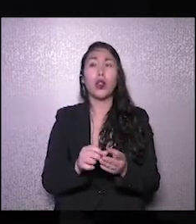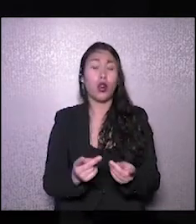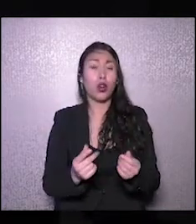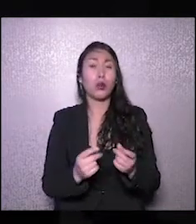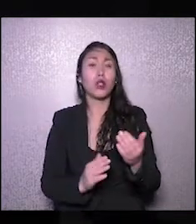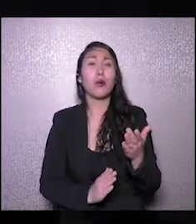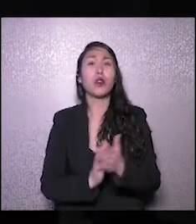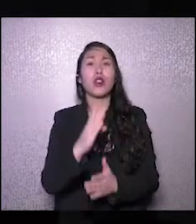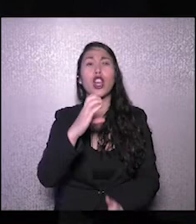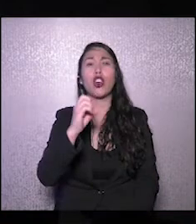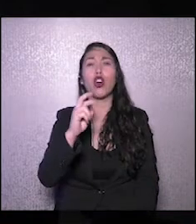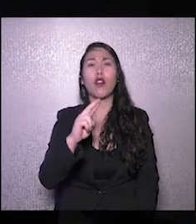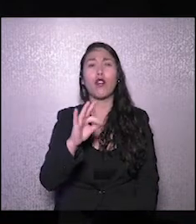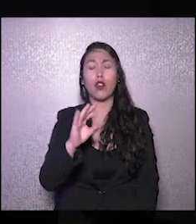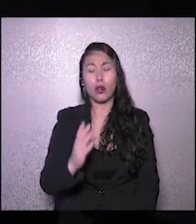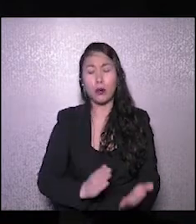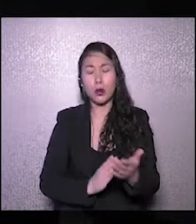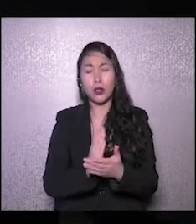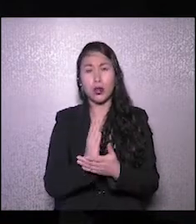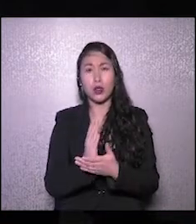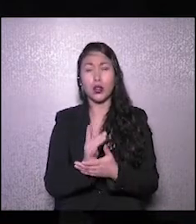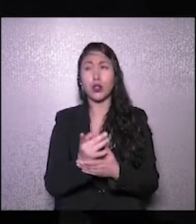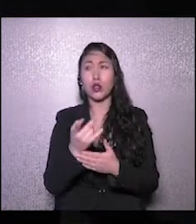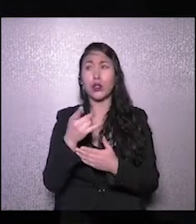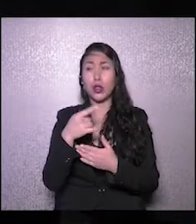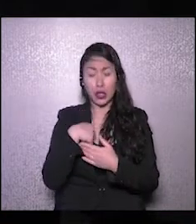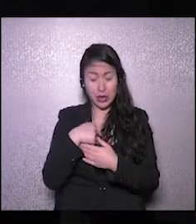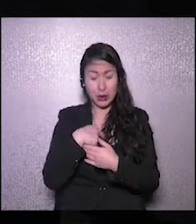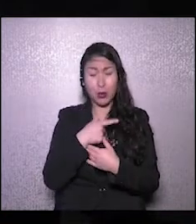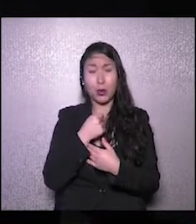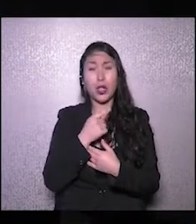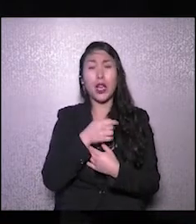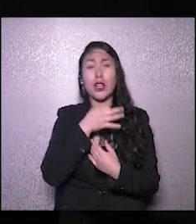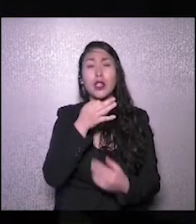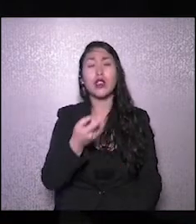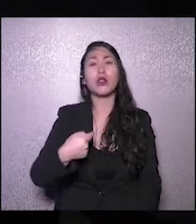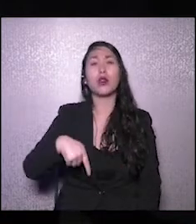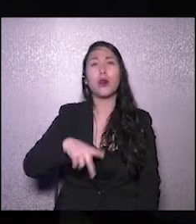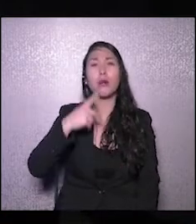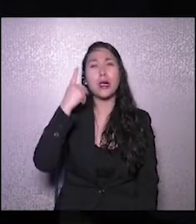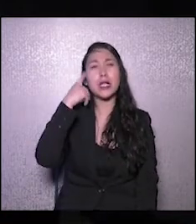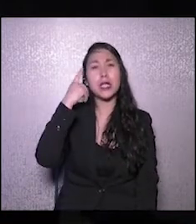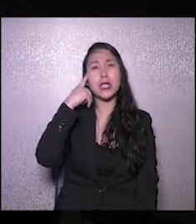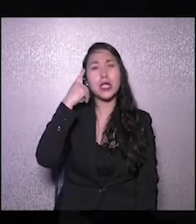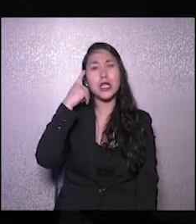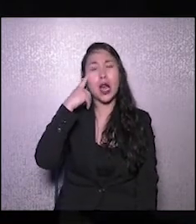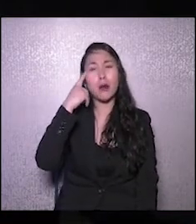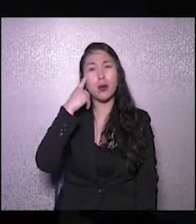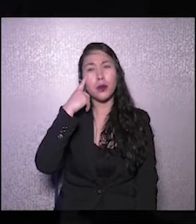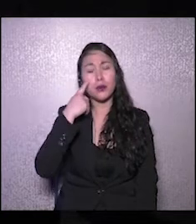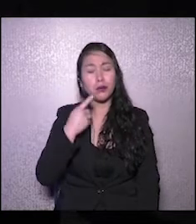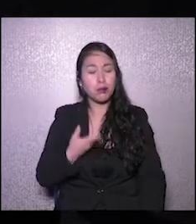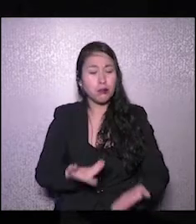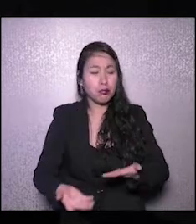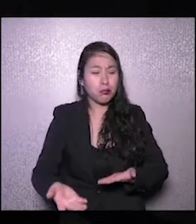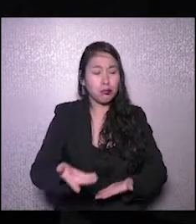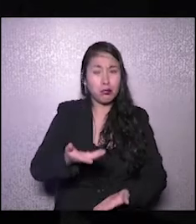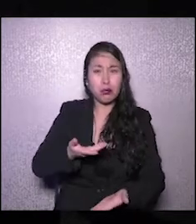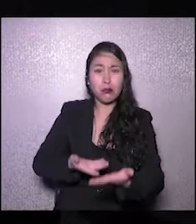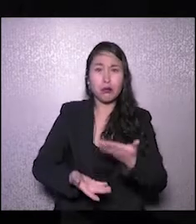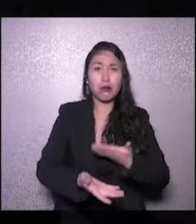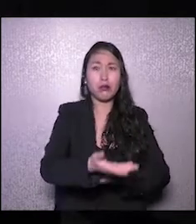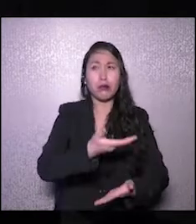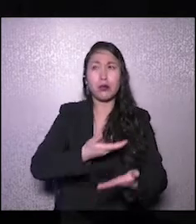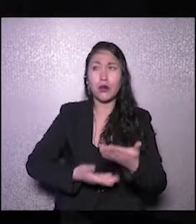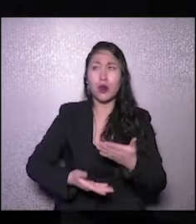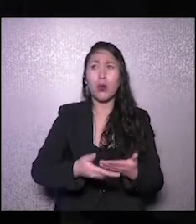pasado. Lo que sí me gustaría mencionar es que nosotros pensamos en interoperabilidad no solo como esta interoperabilidad técnica,